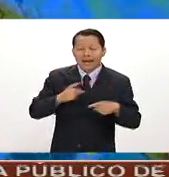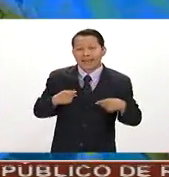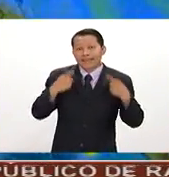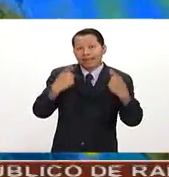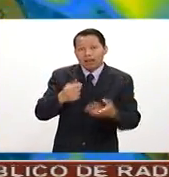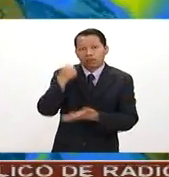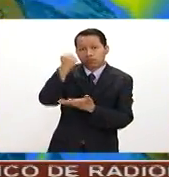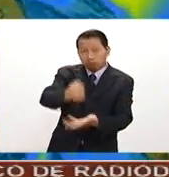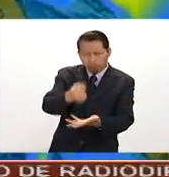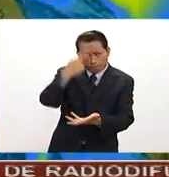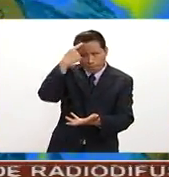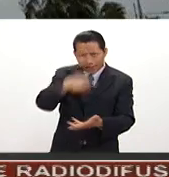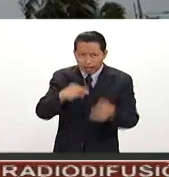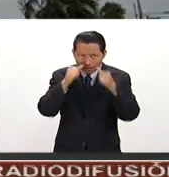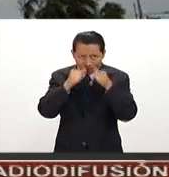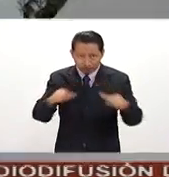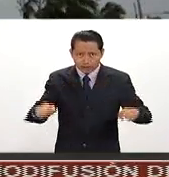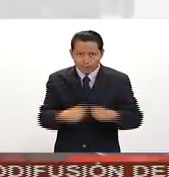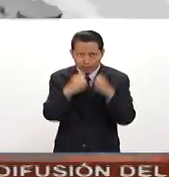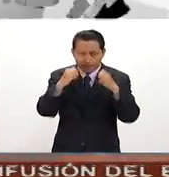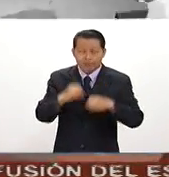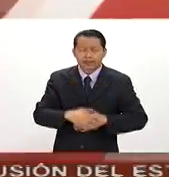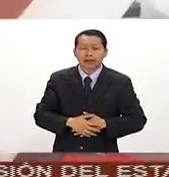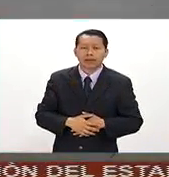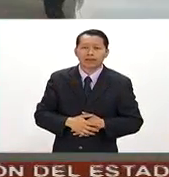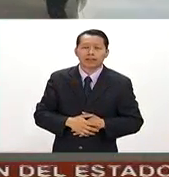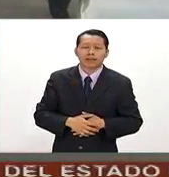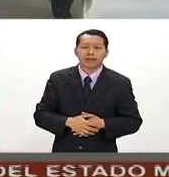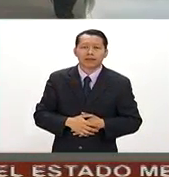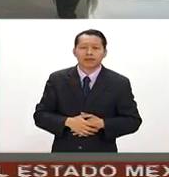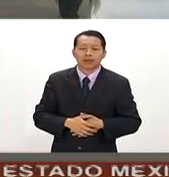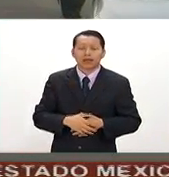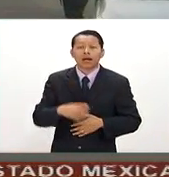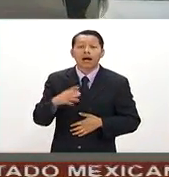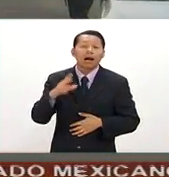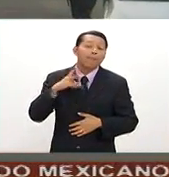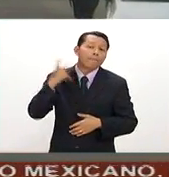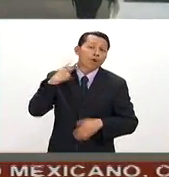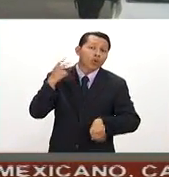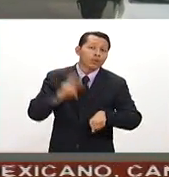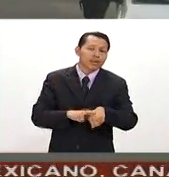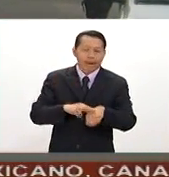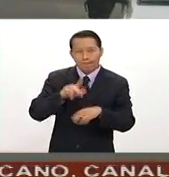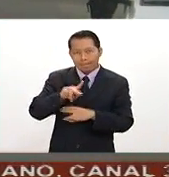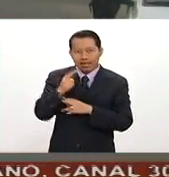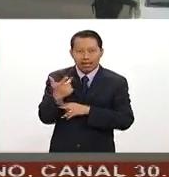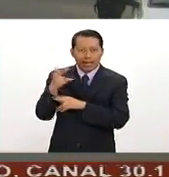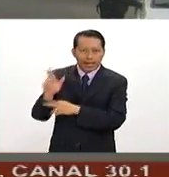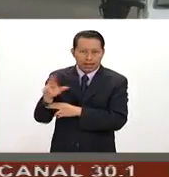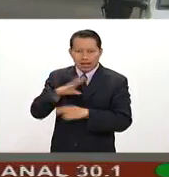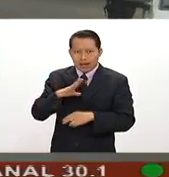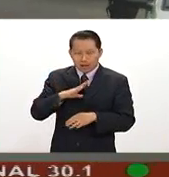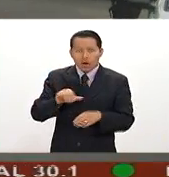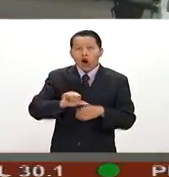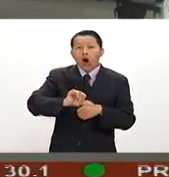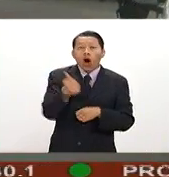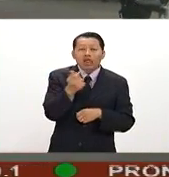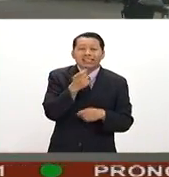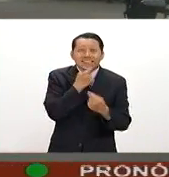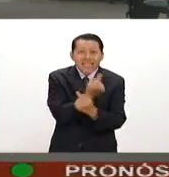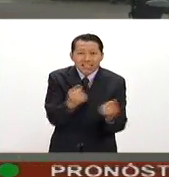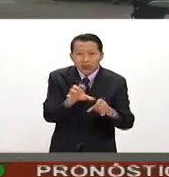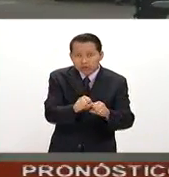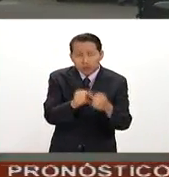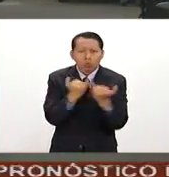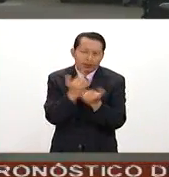recursos del Fondo para la Atención de Emergencias. La Procuraduría General de la República rescató a 11 menores de edad y detuvo a